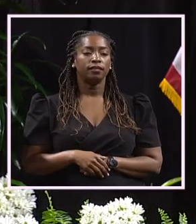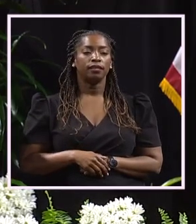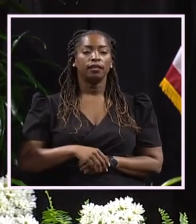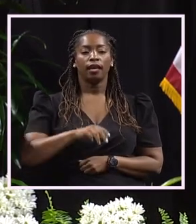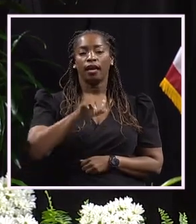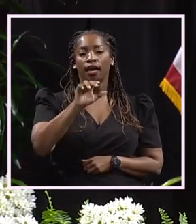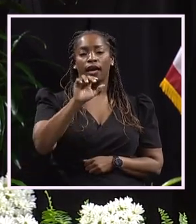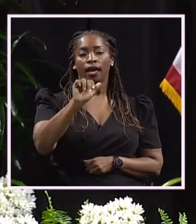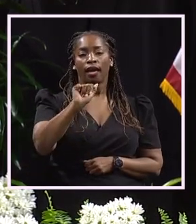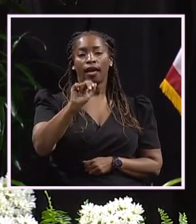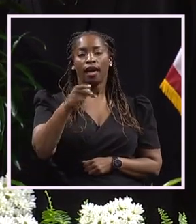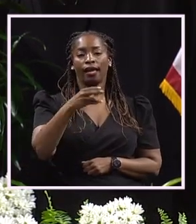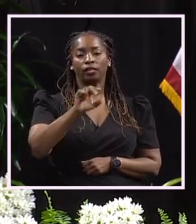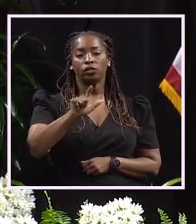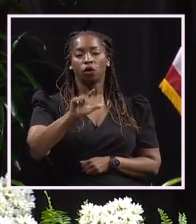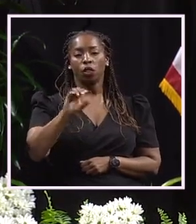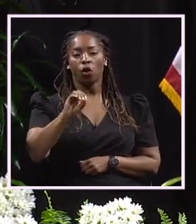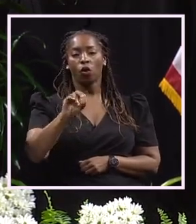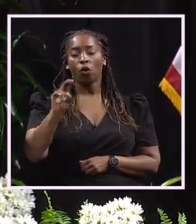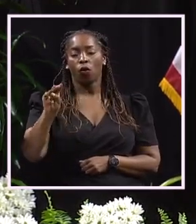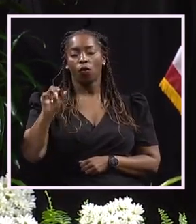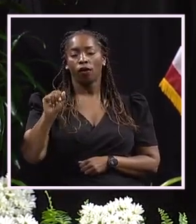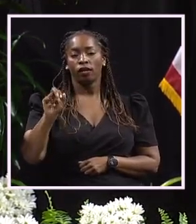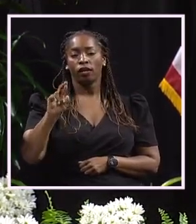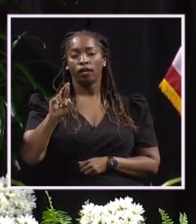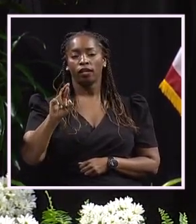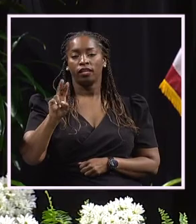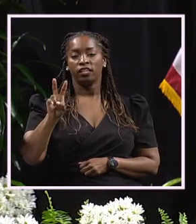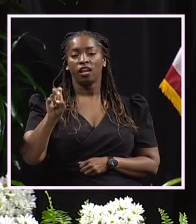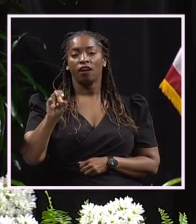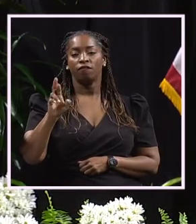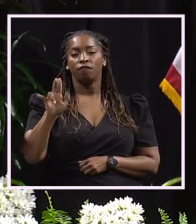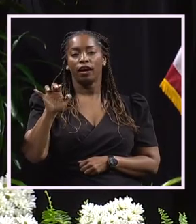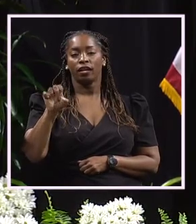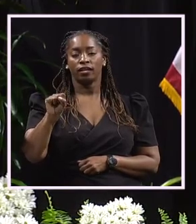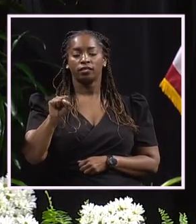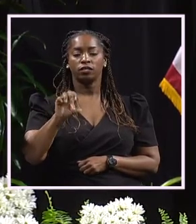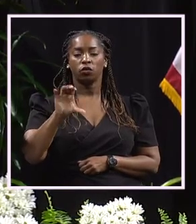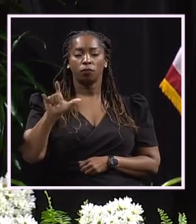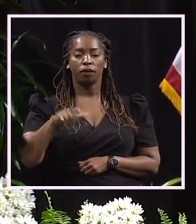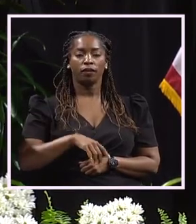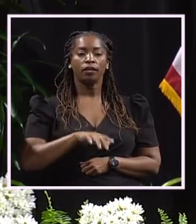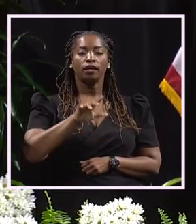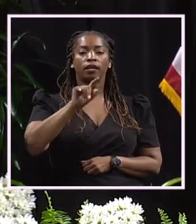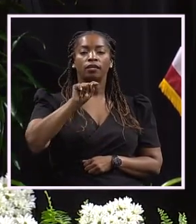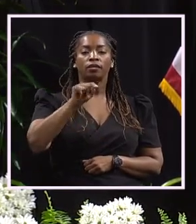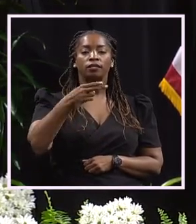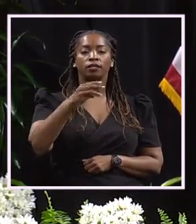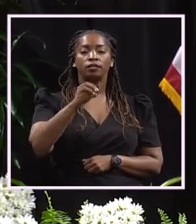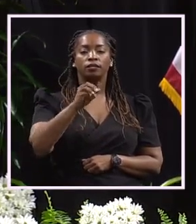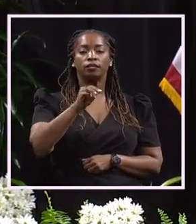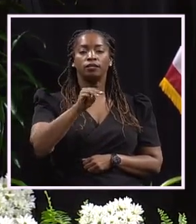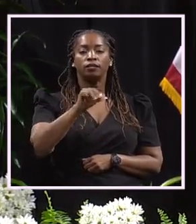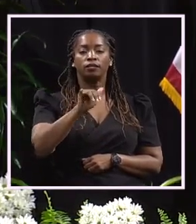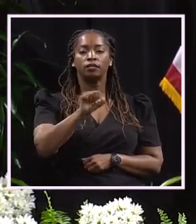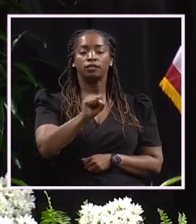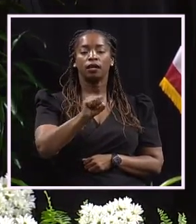Angel O. Nevarez, cum laude, Thomas M. Mata,